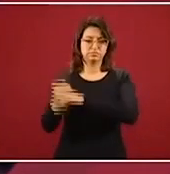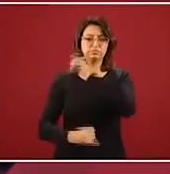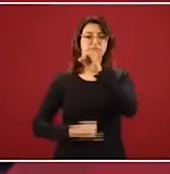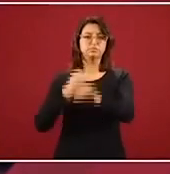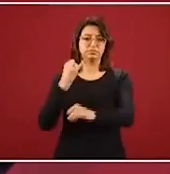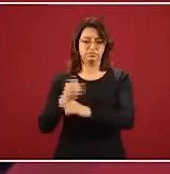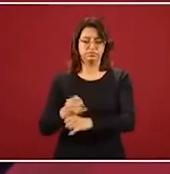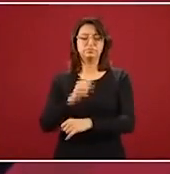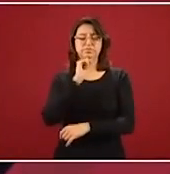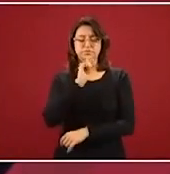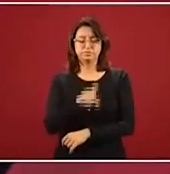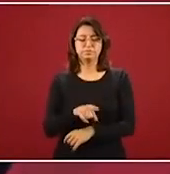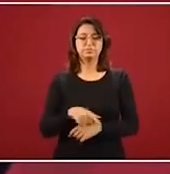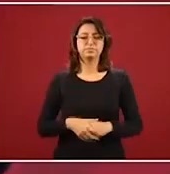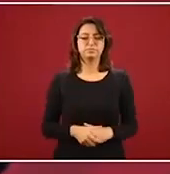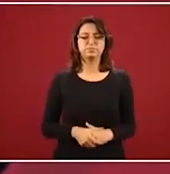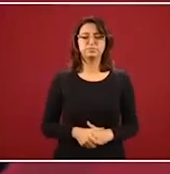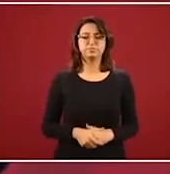internacionales.